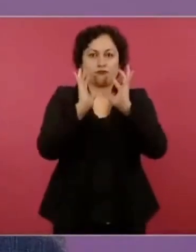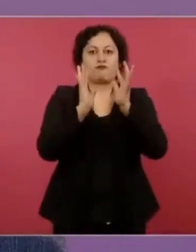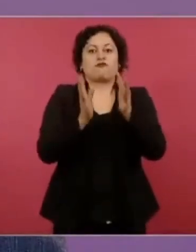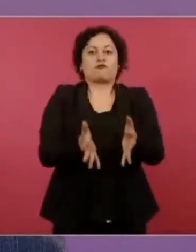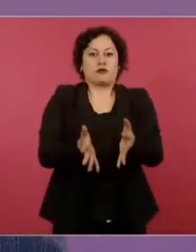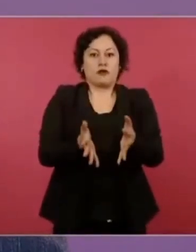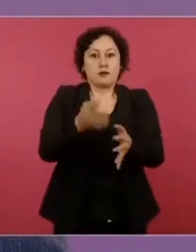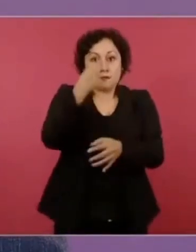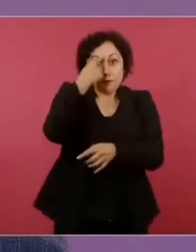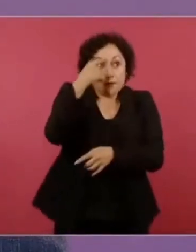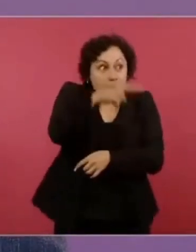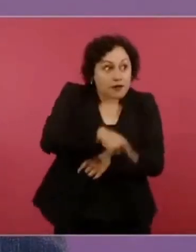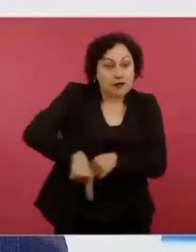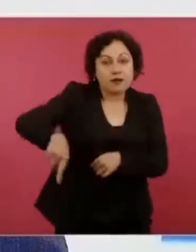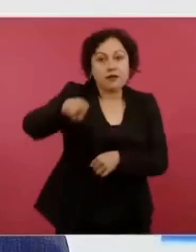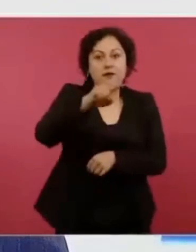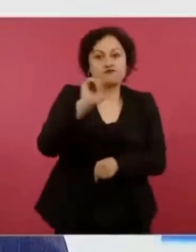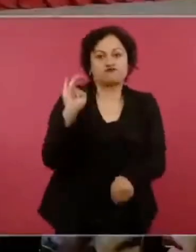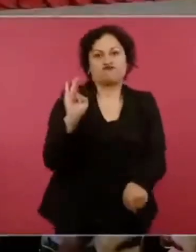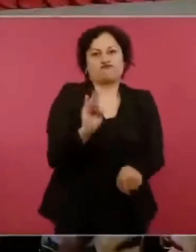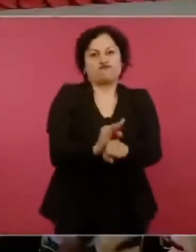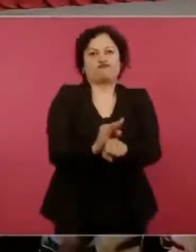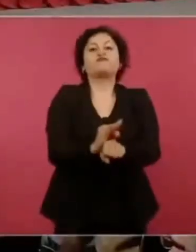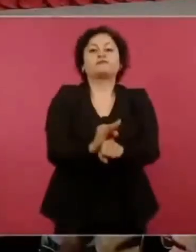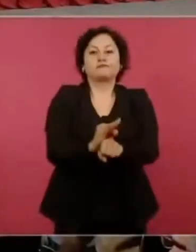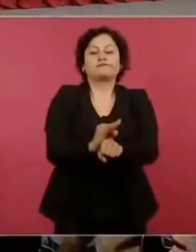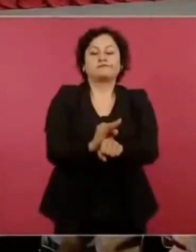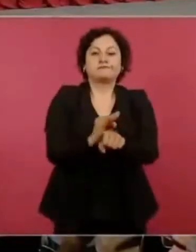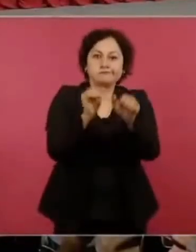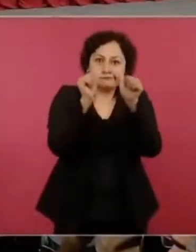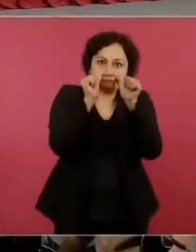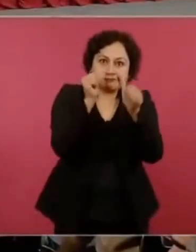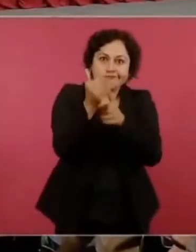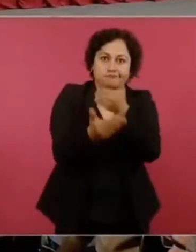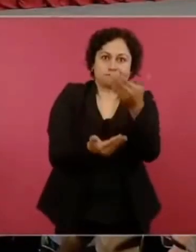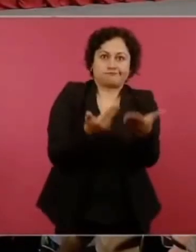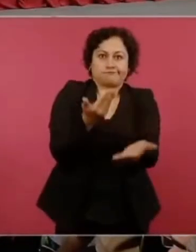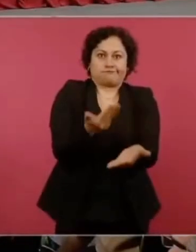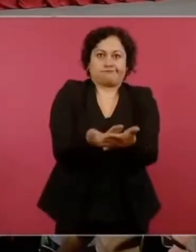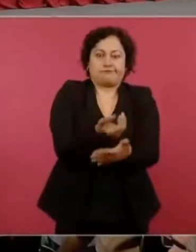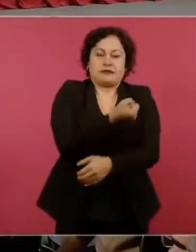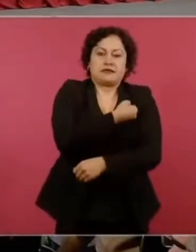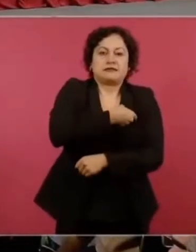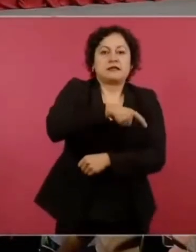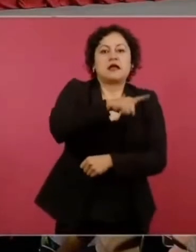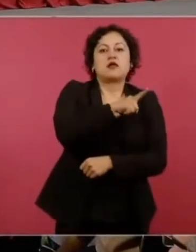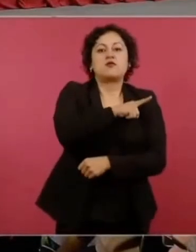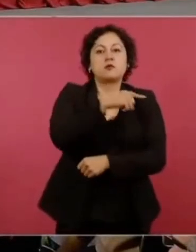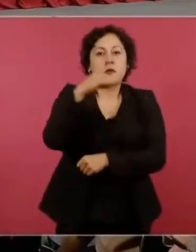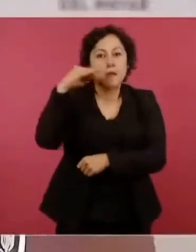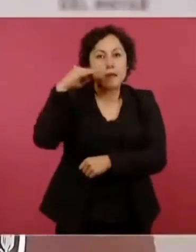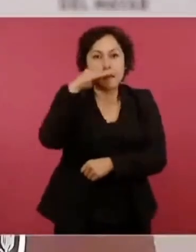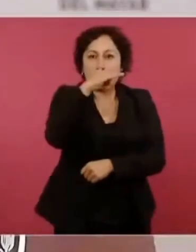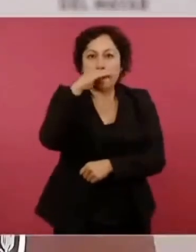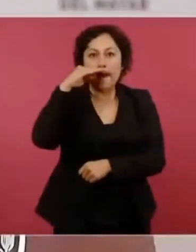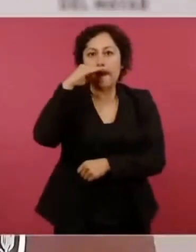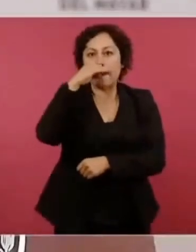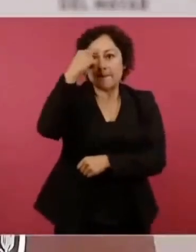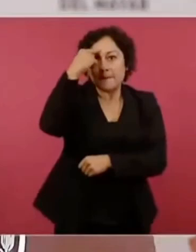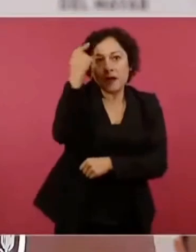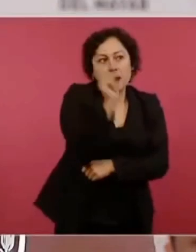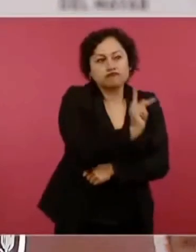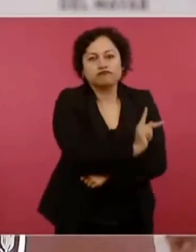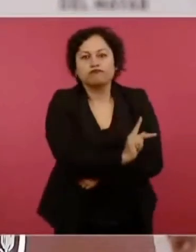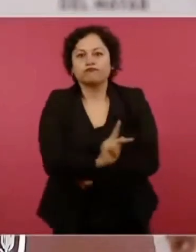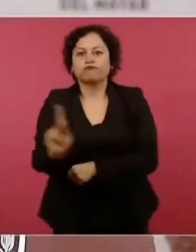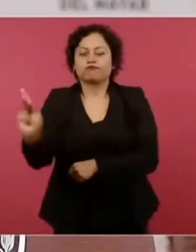garantizado para ellos la atención médica gratuita, universal y de calidad.